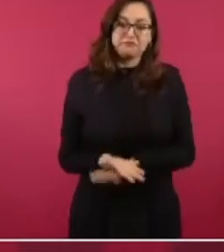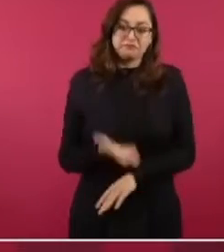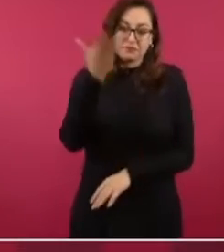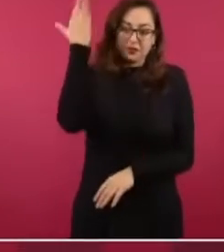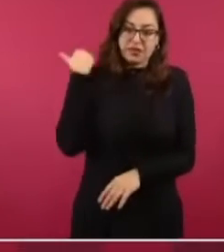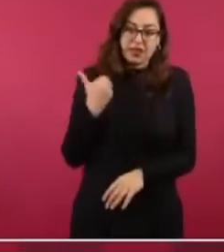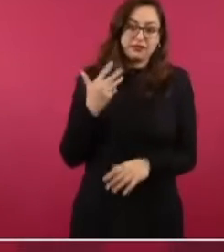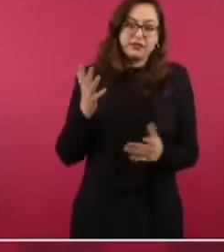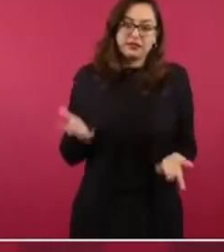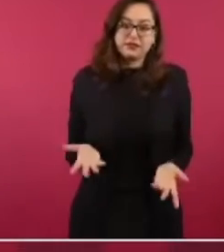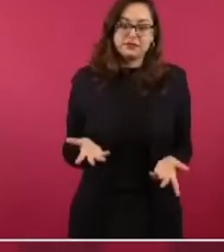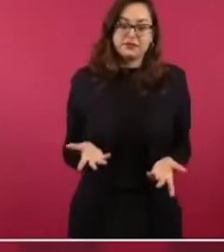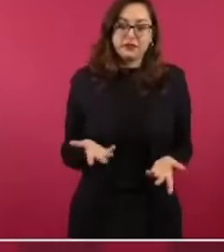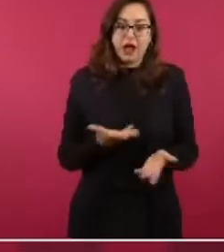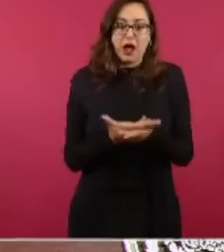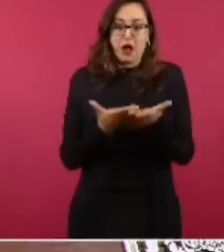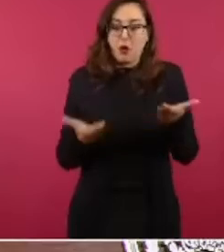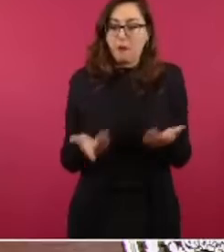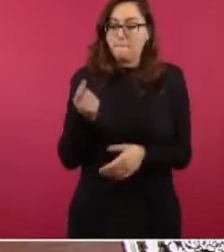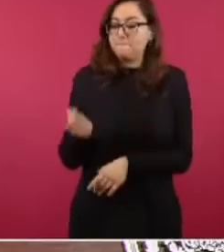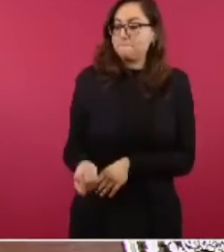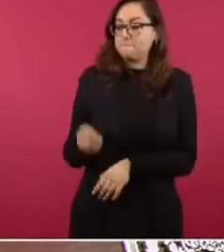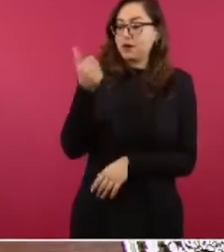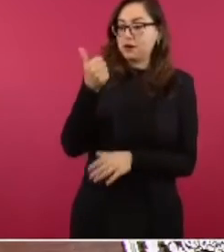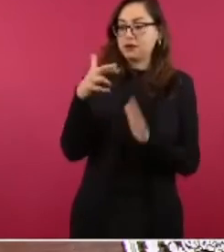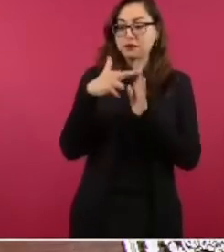Entonces, esto permite